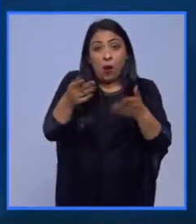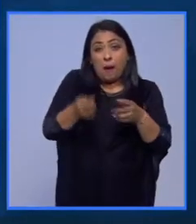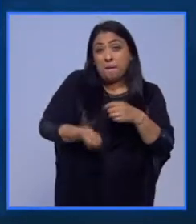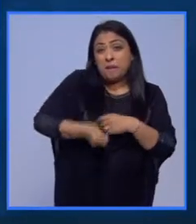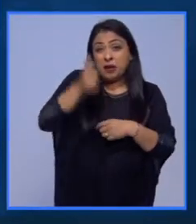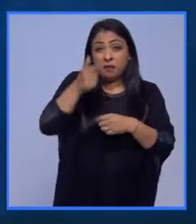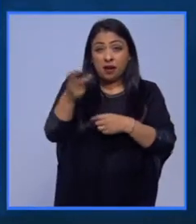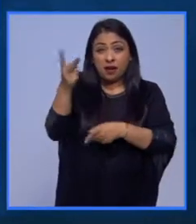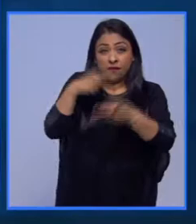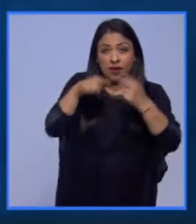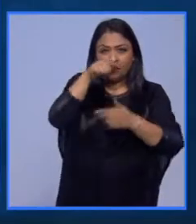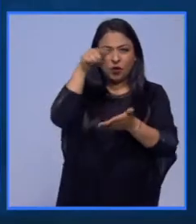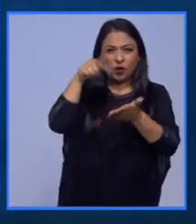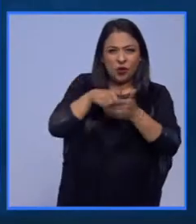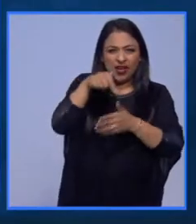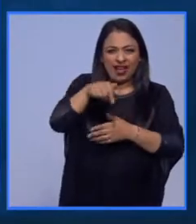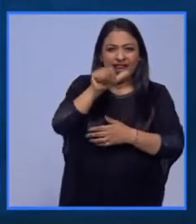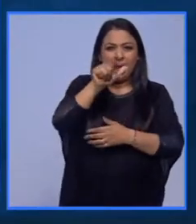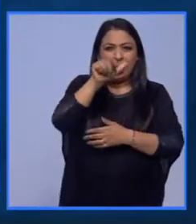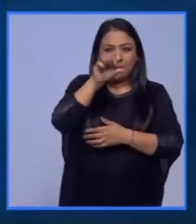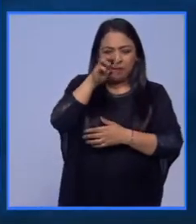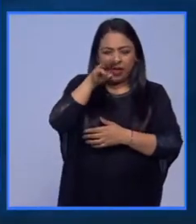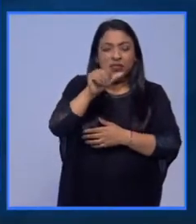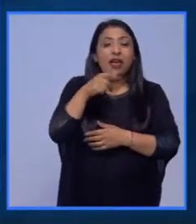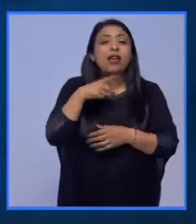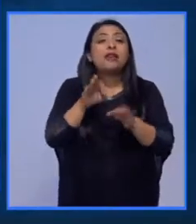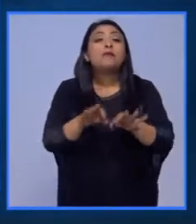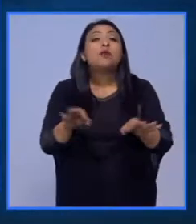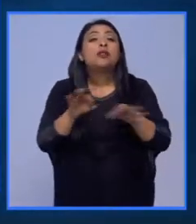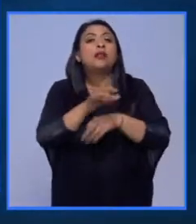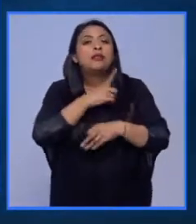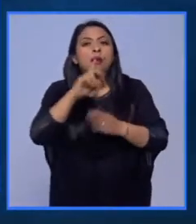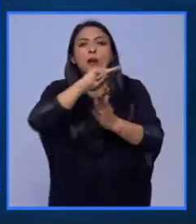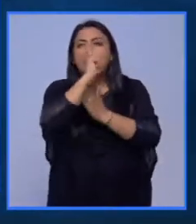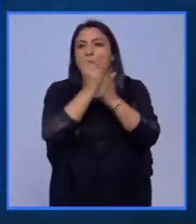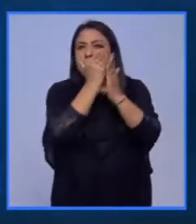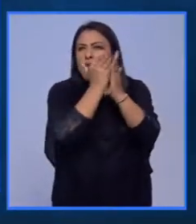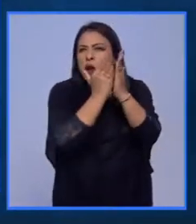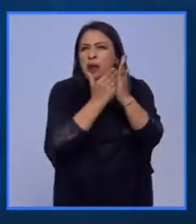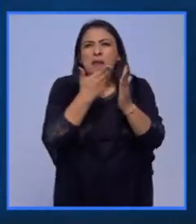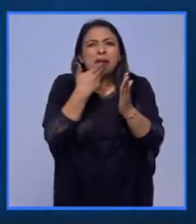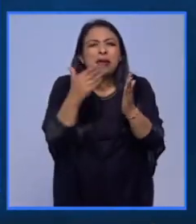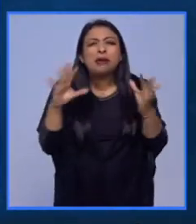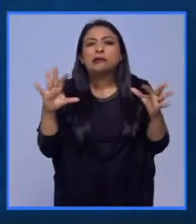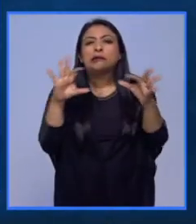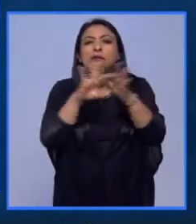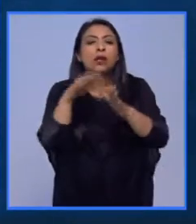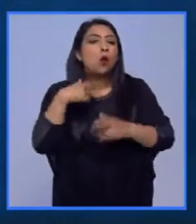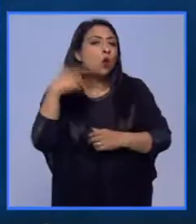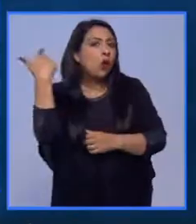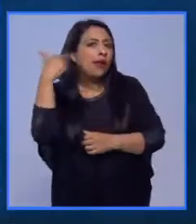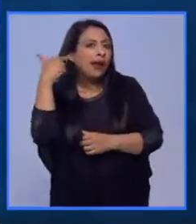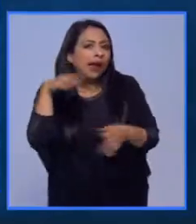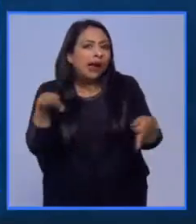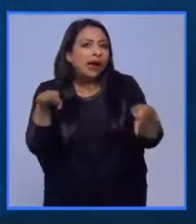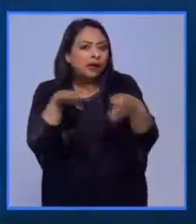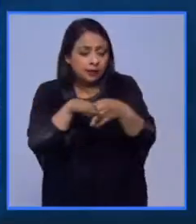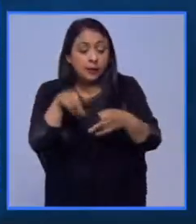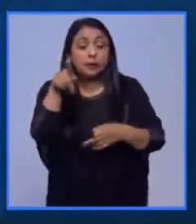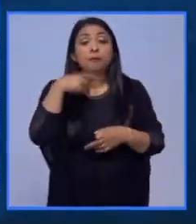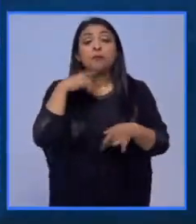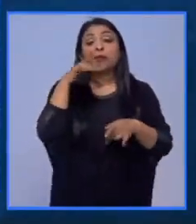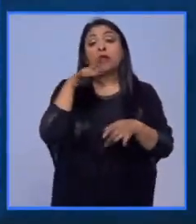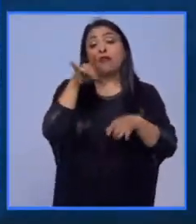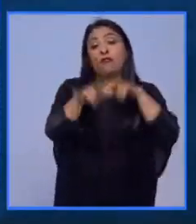veníamos a este costado de la Alameda. La clave era tener un muy buen programa pegado al de Guadalajara. Durante la feria